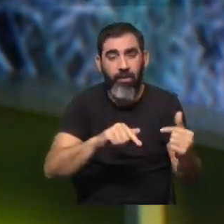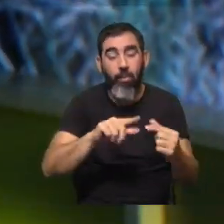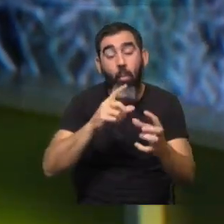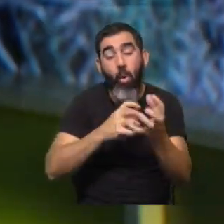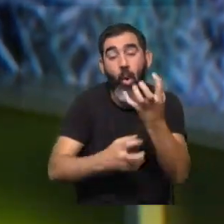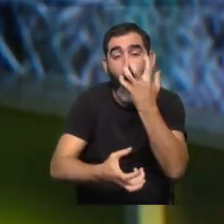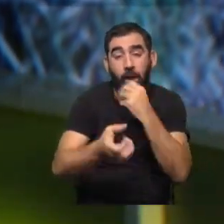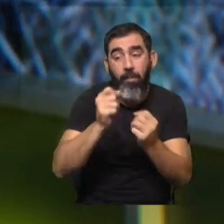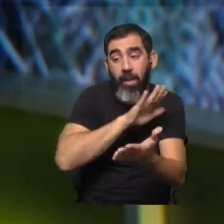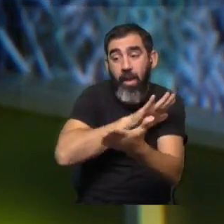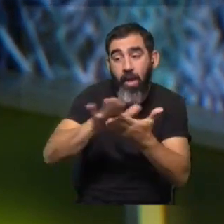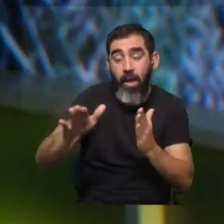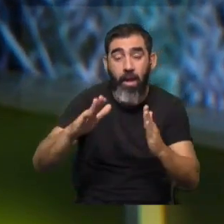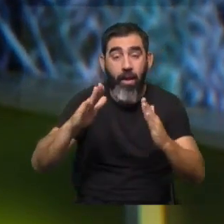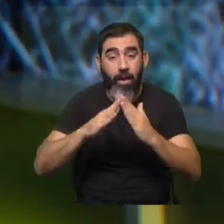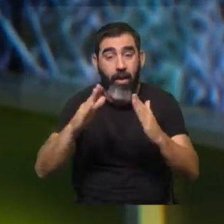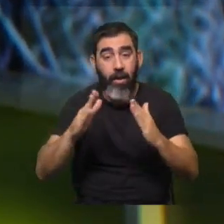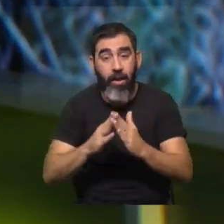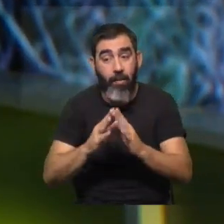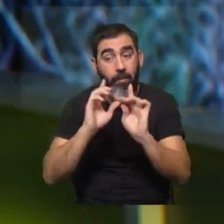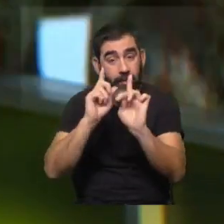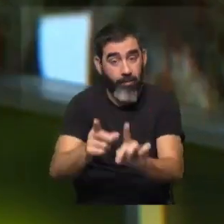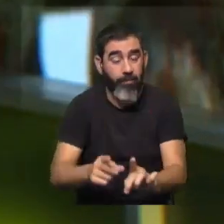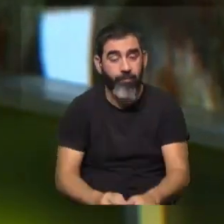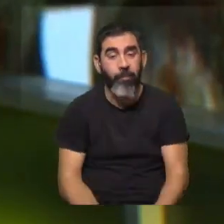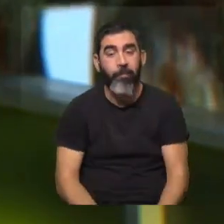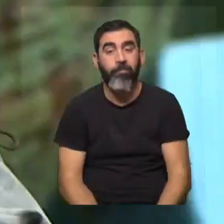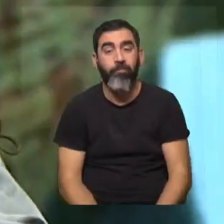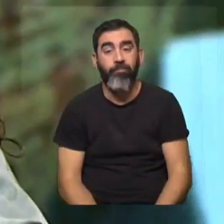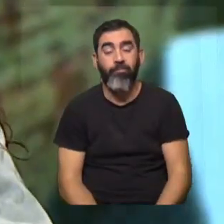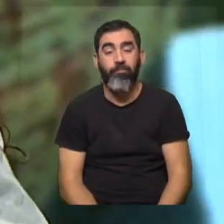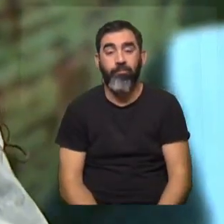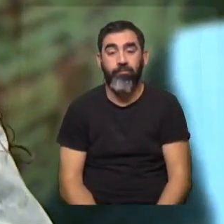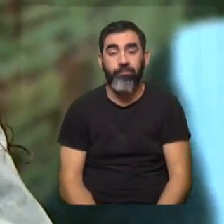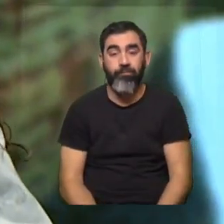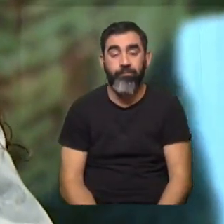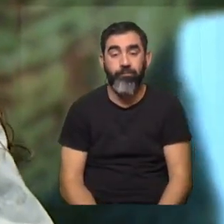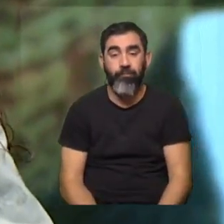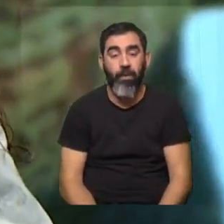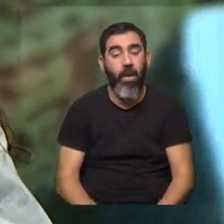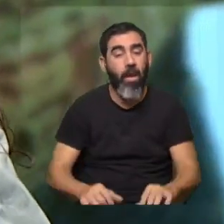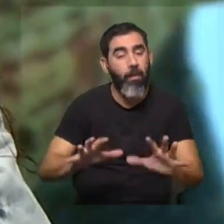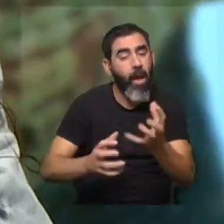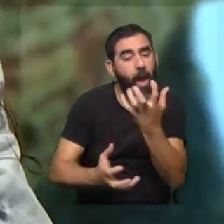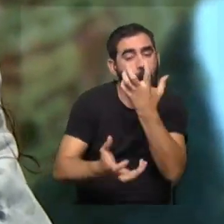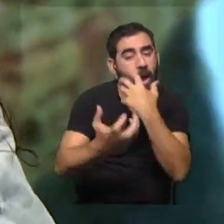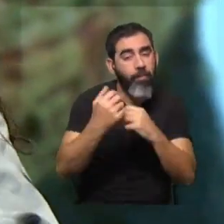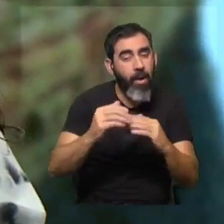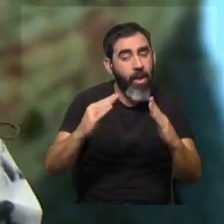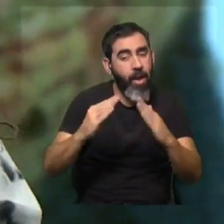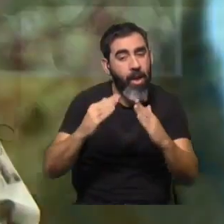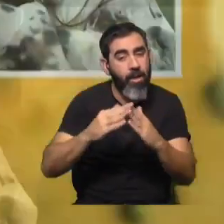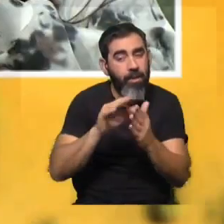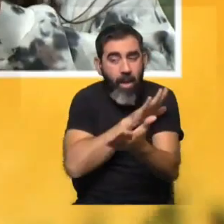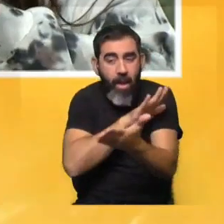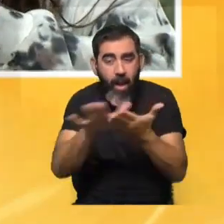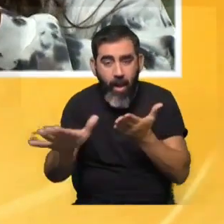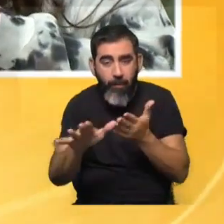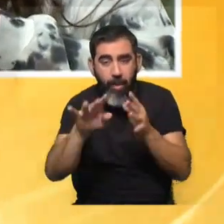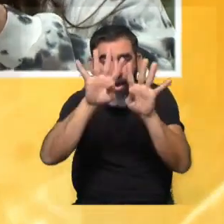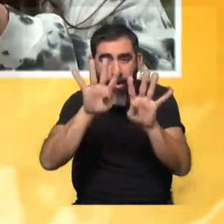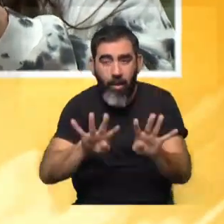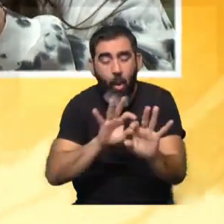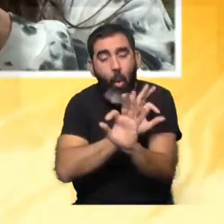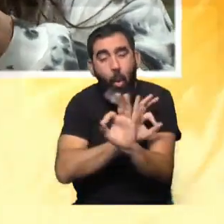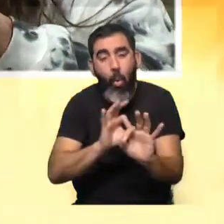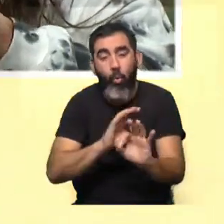hubiera escapado también. Ahí va, claro. esa era la otra cosa que circulaba por ahí. ¿Será que es un animal que era tenido en cautiverio y se escapó, o llegó por